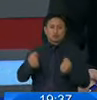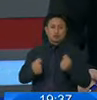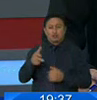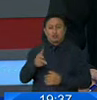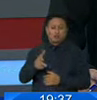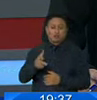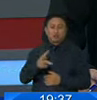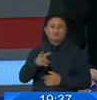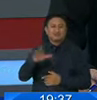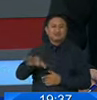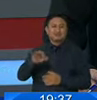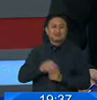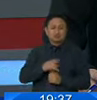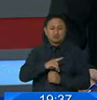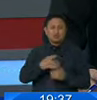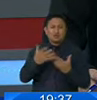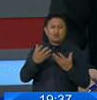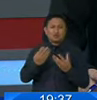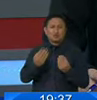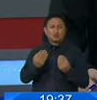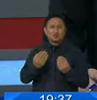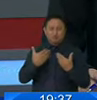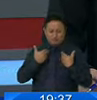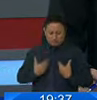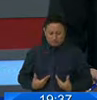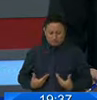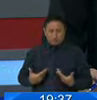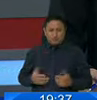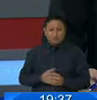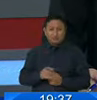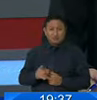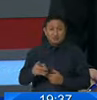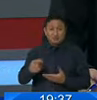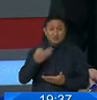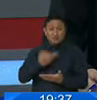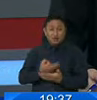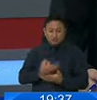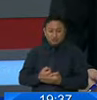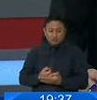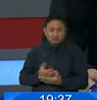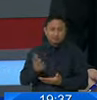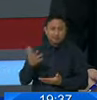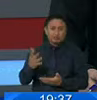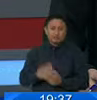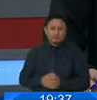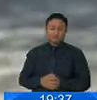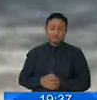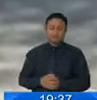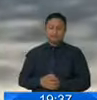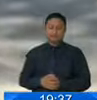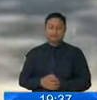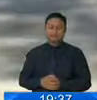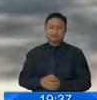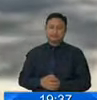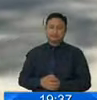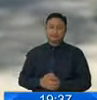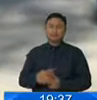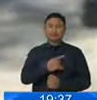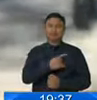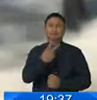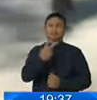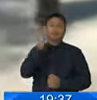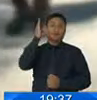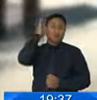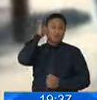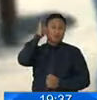se movilizaban encontraron una variedad de prendas de vestir que no tenían documentos de respaldo. A estas dos mujeres